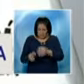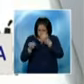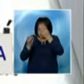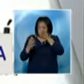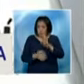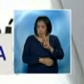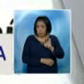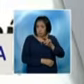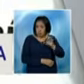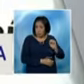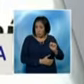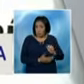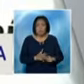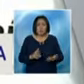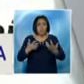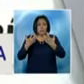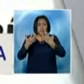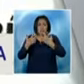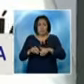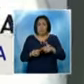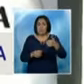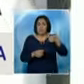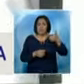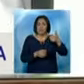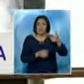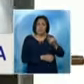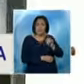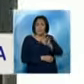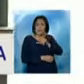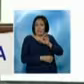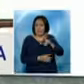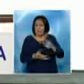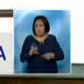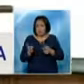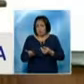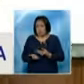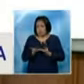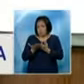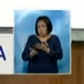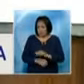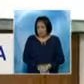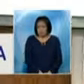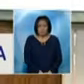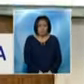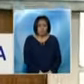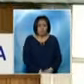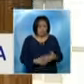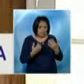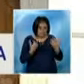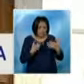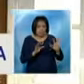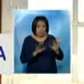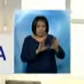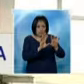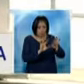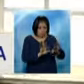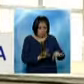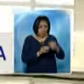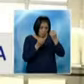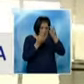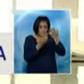bonos de la refinería de Talara. ¿Para cuándo van a estar listos y cuáles serían las principales propuestas? Ya se emitió el informe,